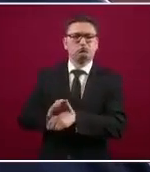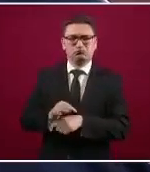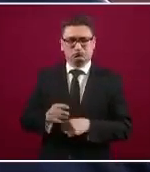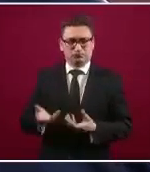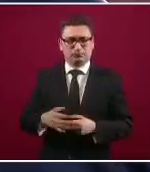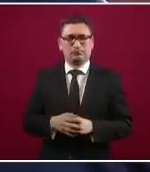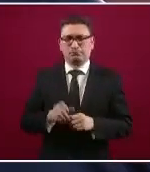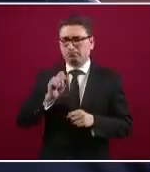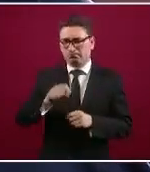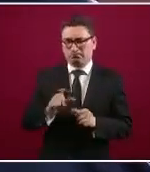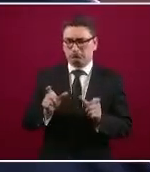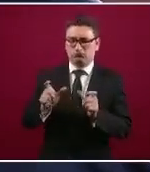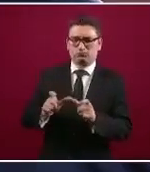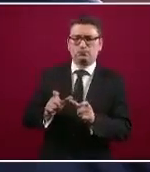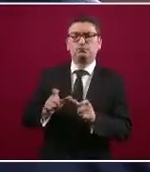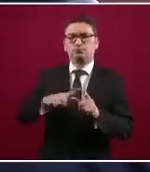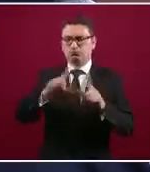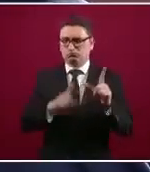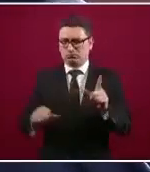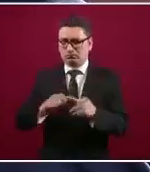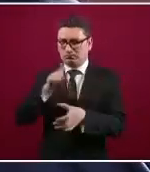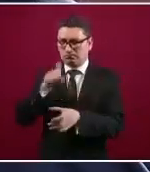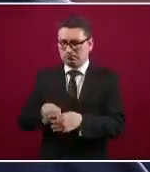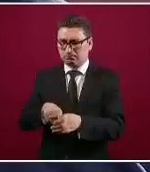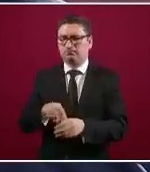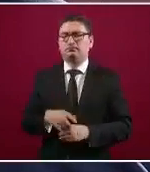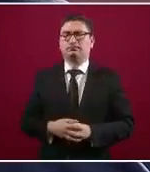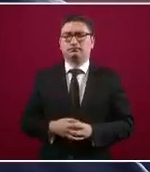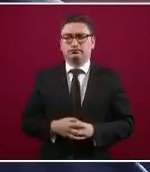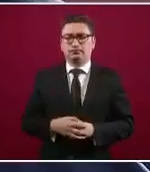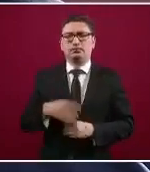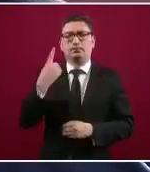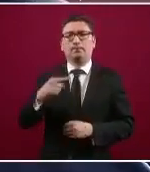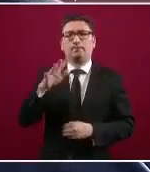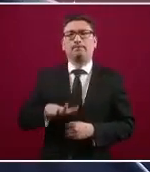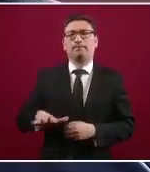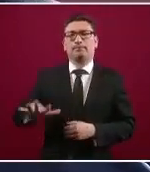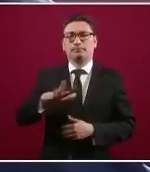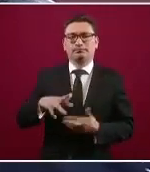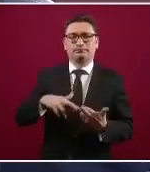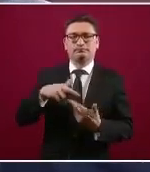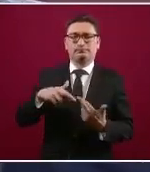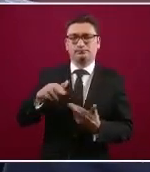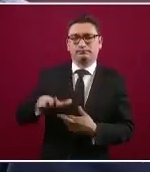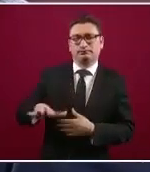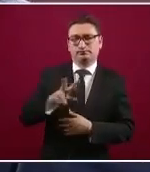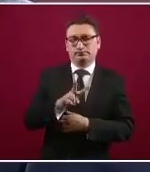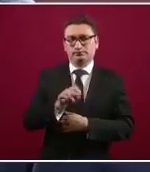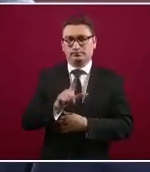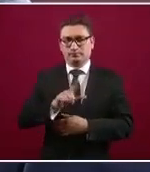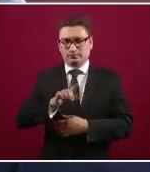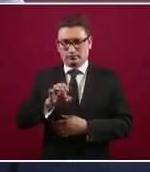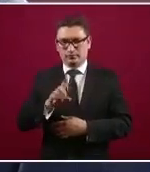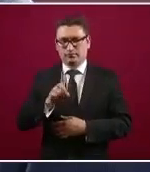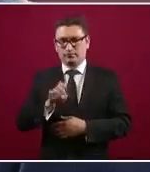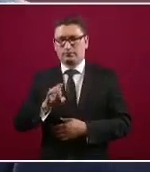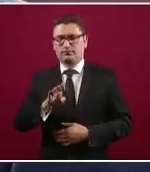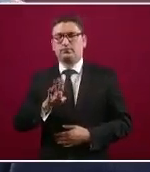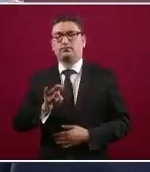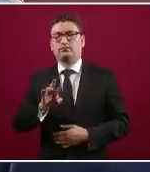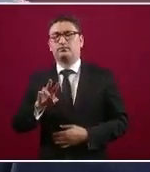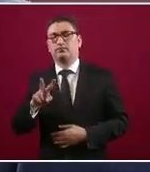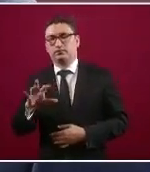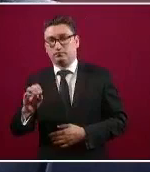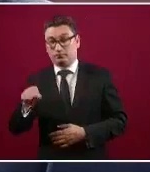formar parte de la Guardia Nacional para esta región de Valle de Bravo, en donde hay